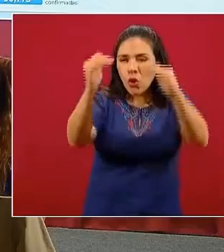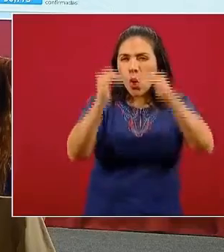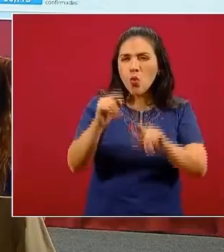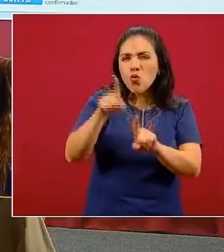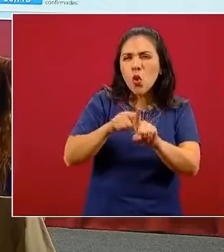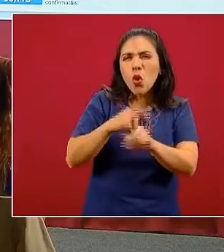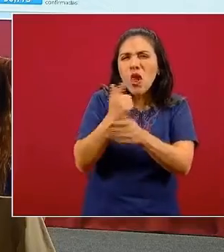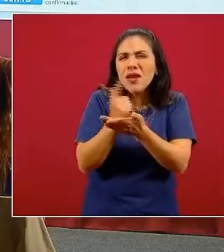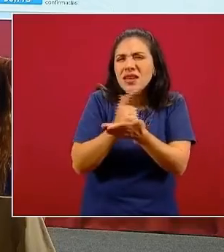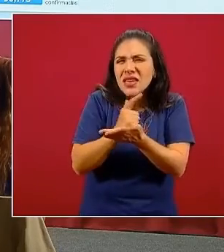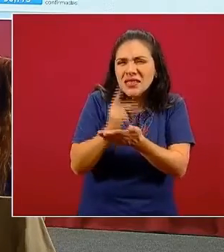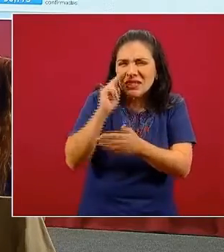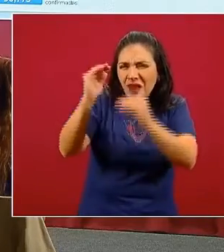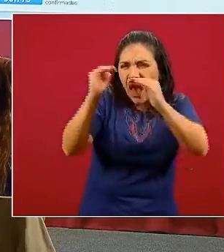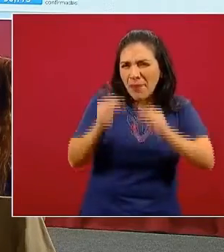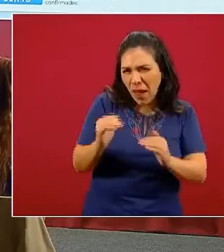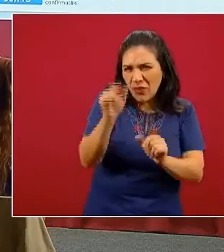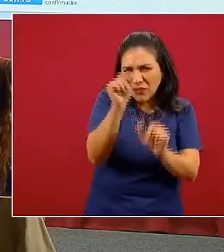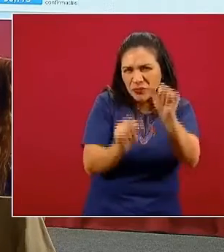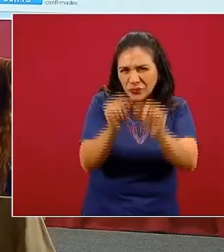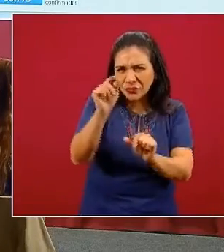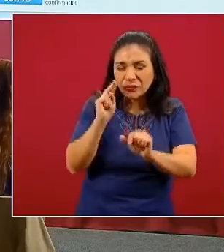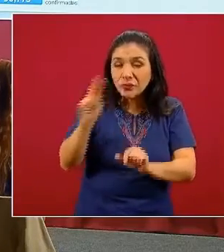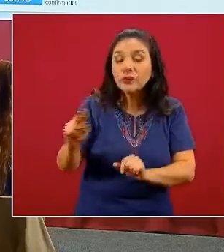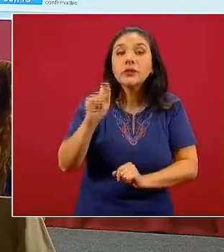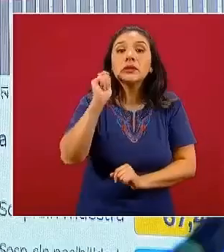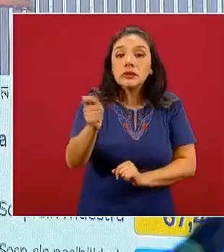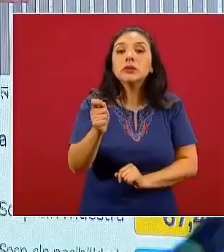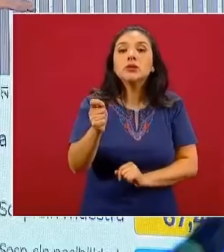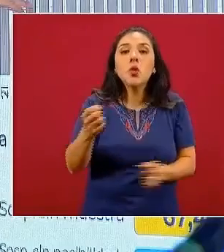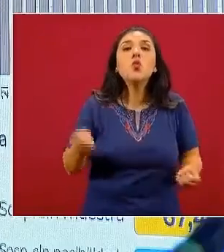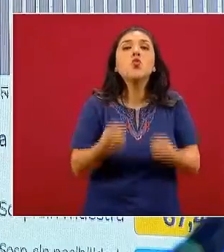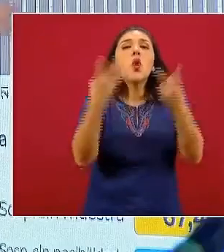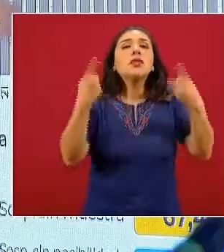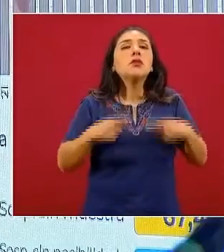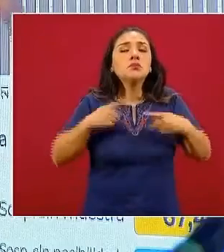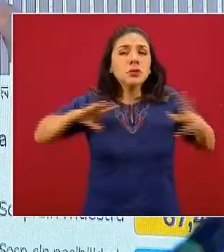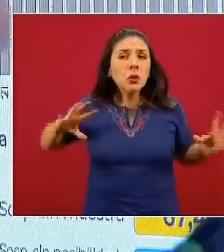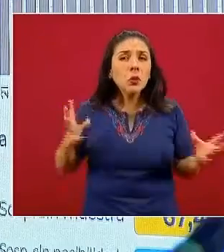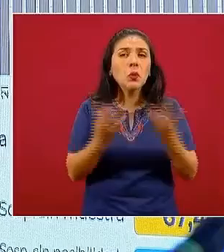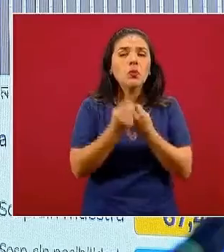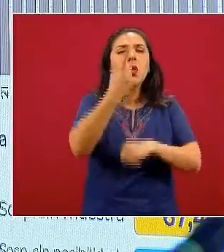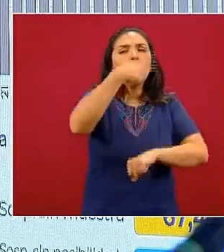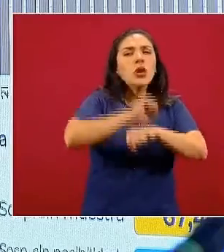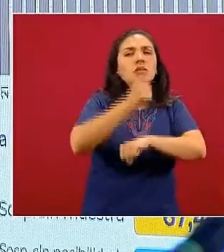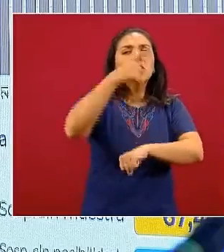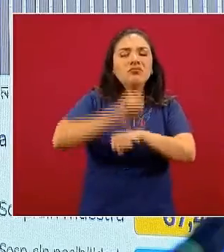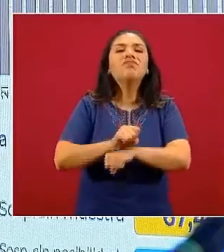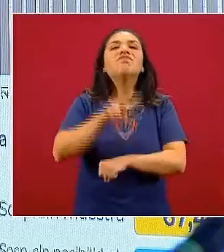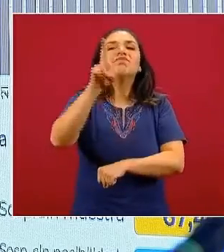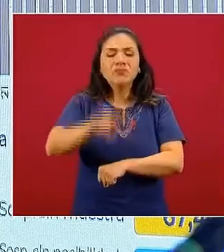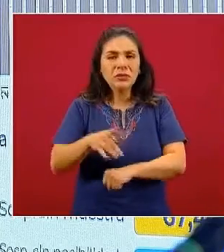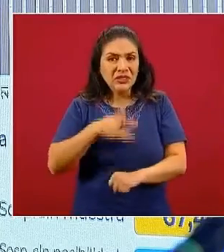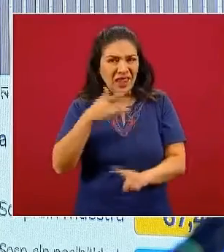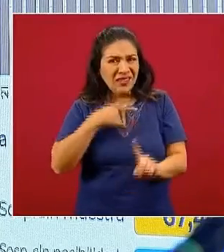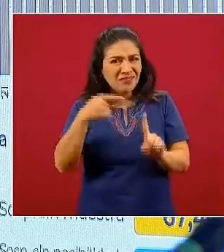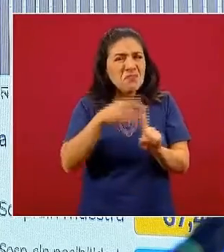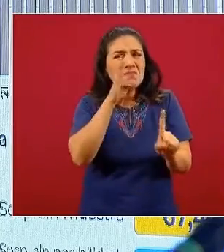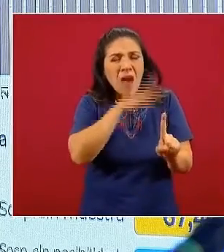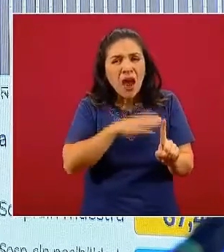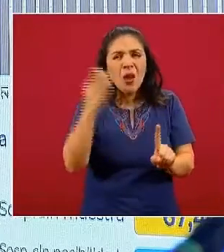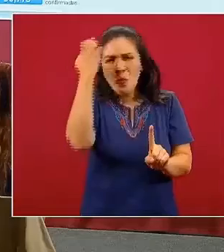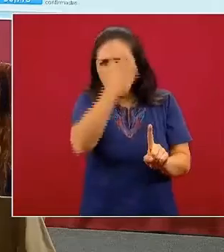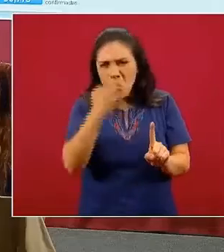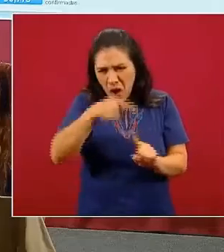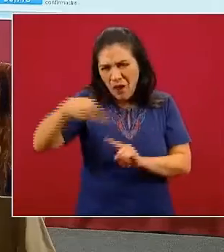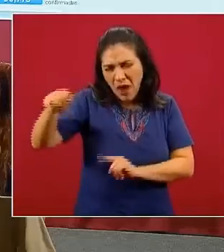o color gris, como se ve en algunas pantallas, es la cantidad de personas que para cada semana han presentado los síntomas, se les ha hecho una